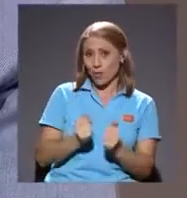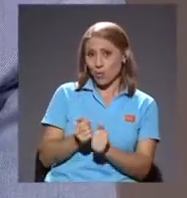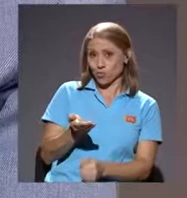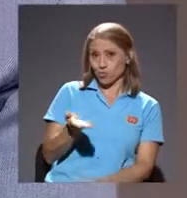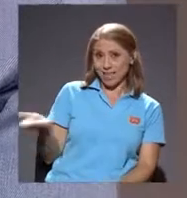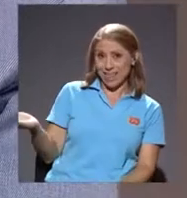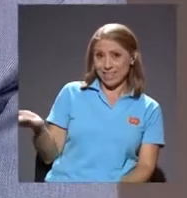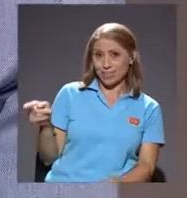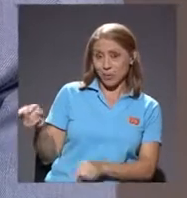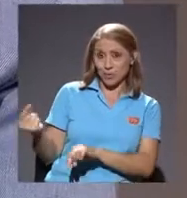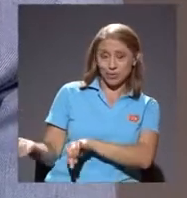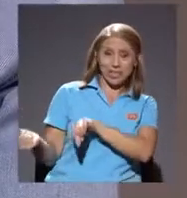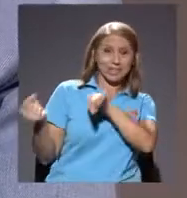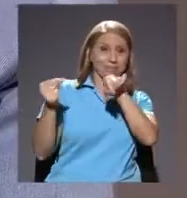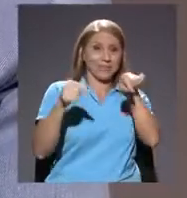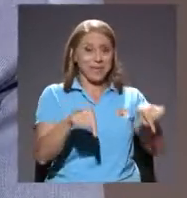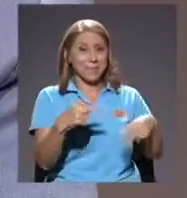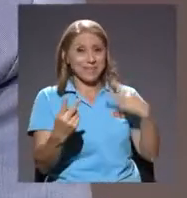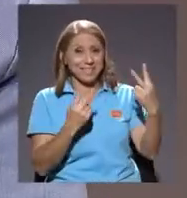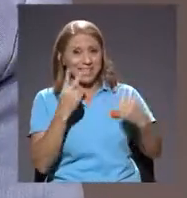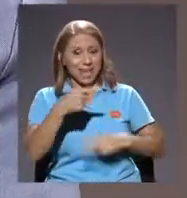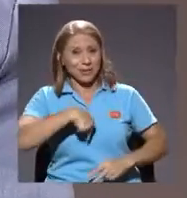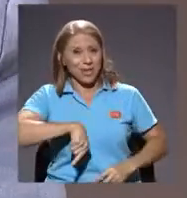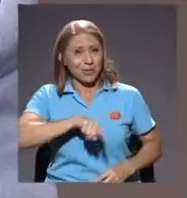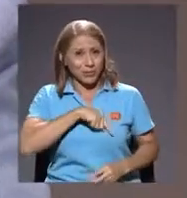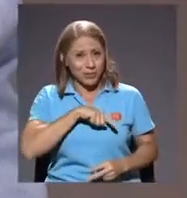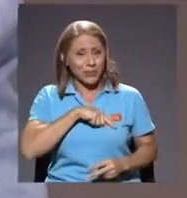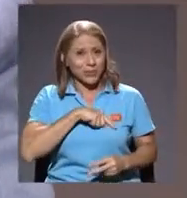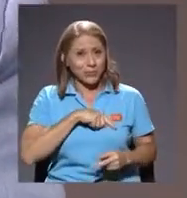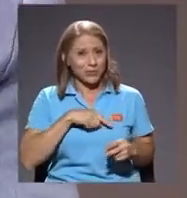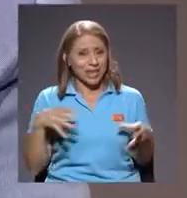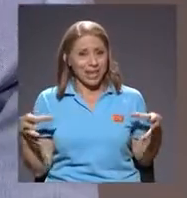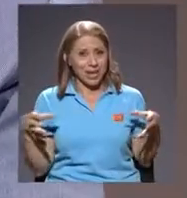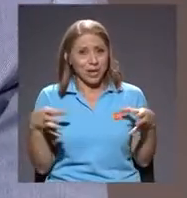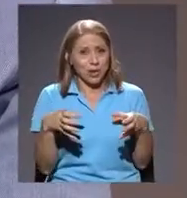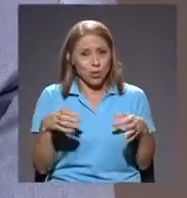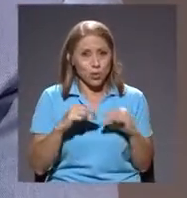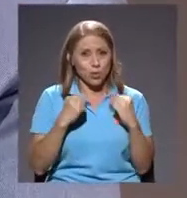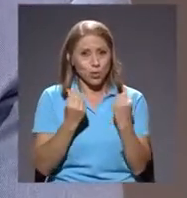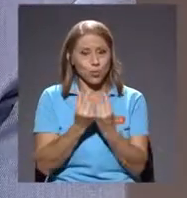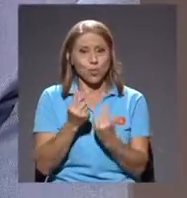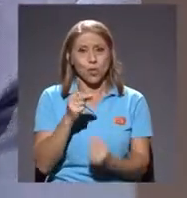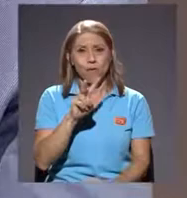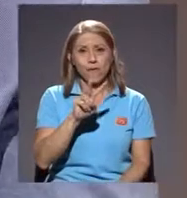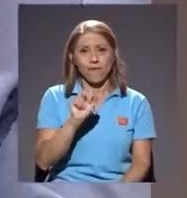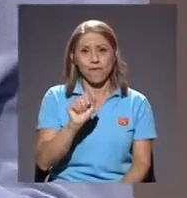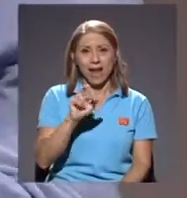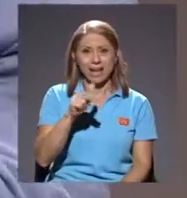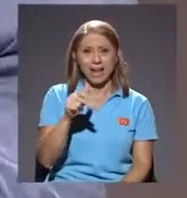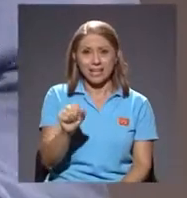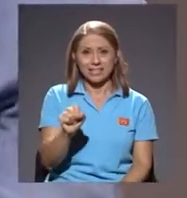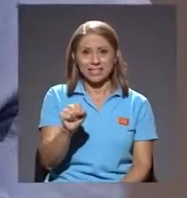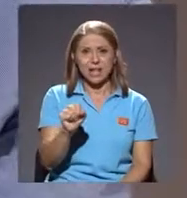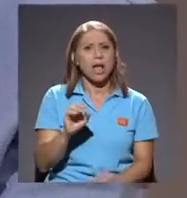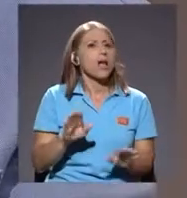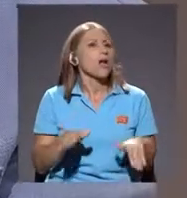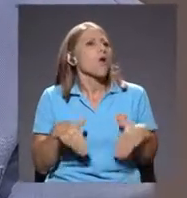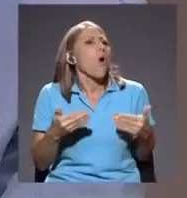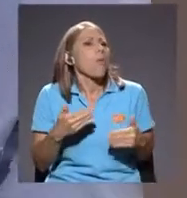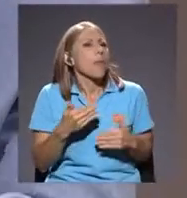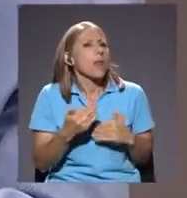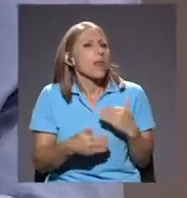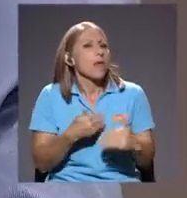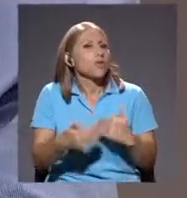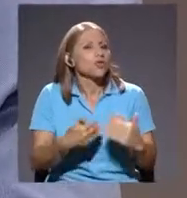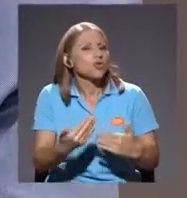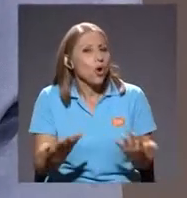tuvieron la amabilidad de visitarnos en grupo vargas cómo ha venido la evolución y